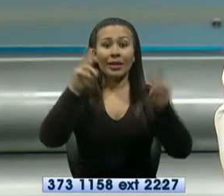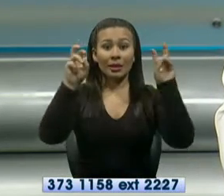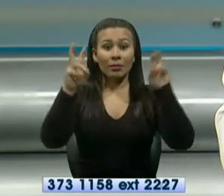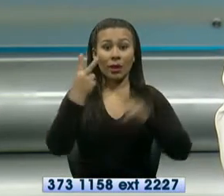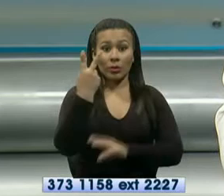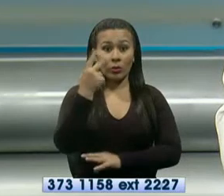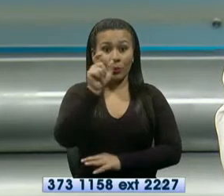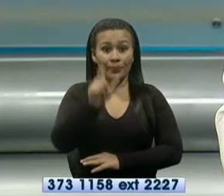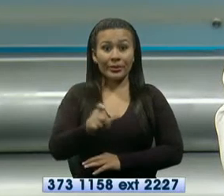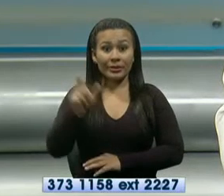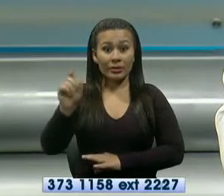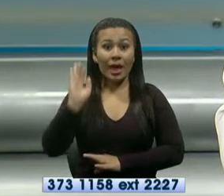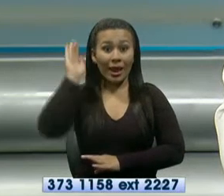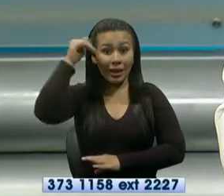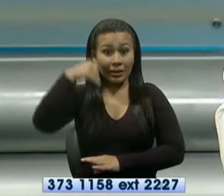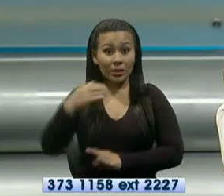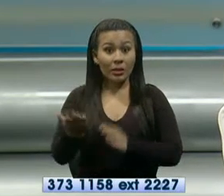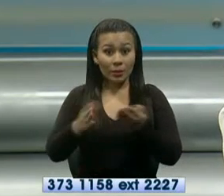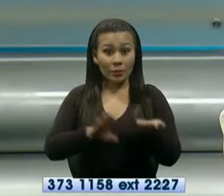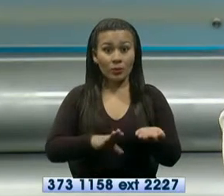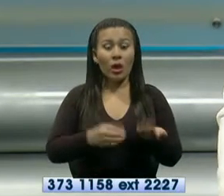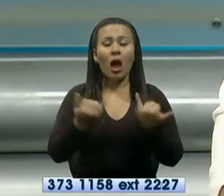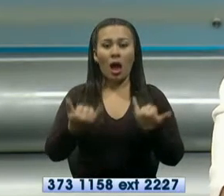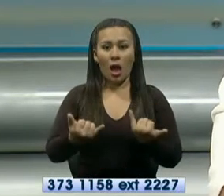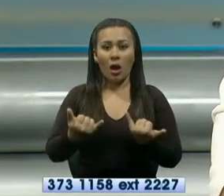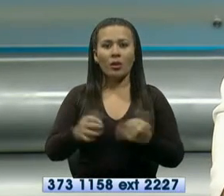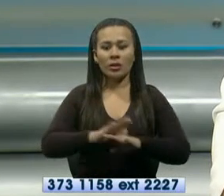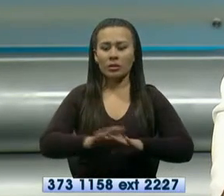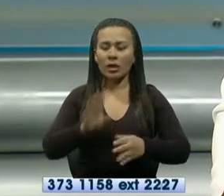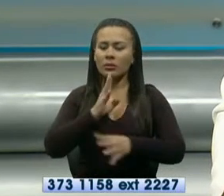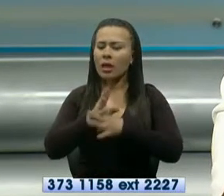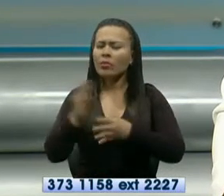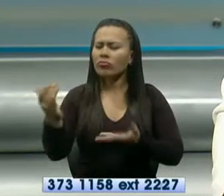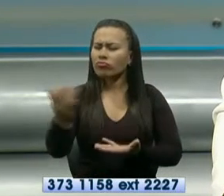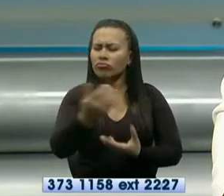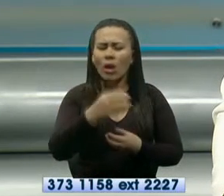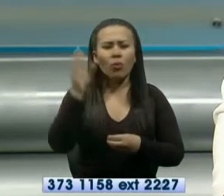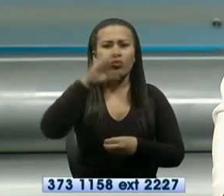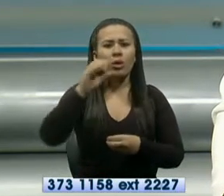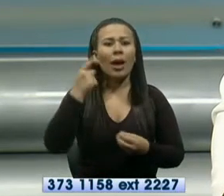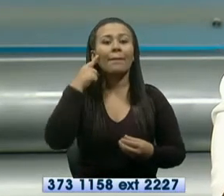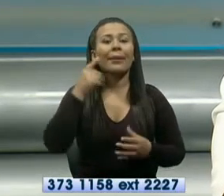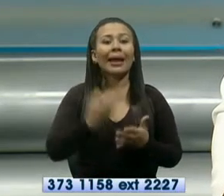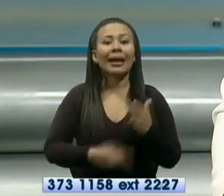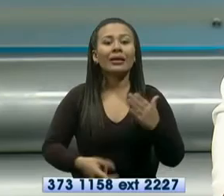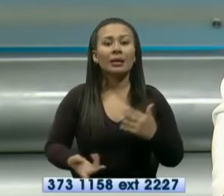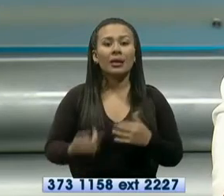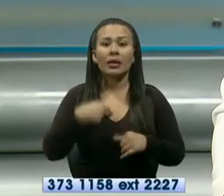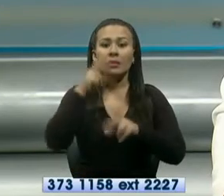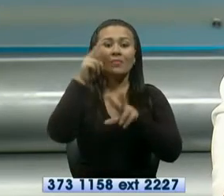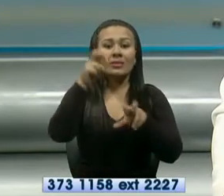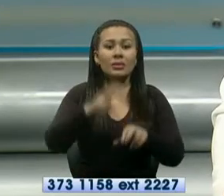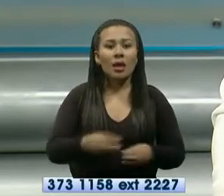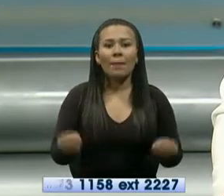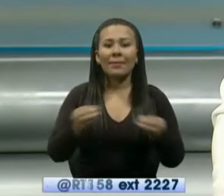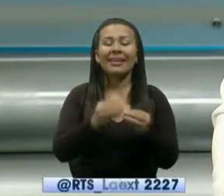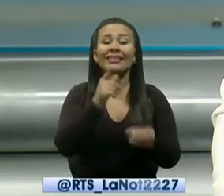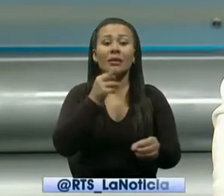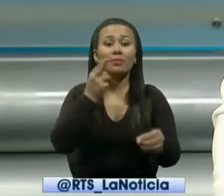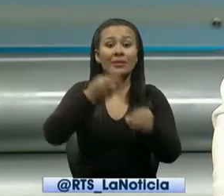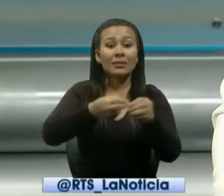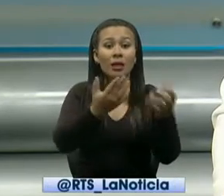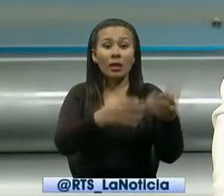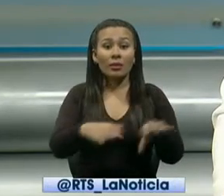de las 2 turistas argentinas que fueron asesinadas el pasado mes de febrero. A esta actividad asistieron